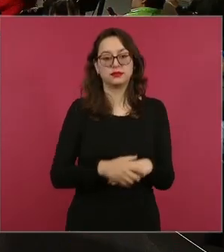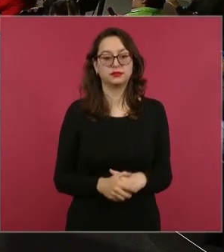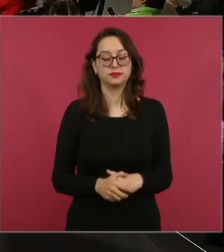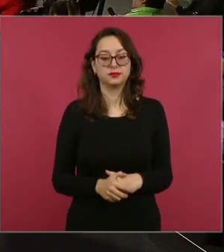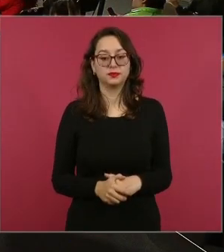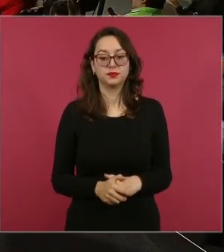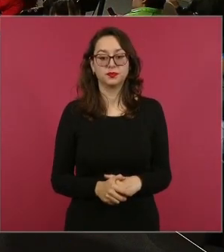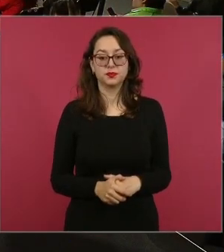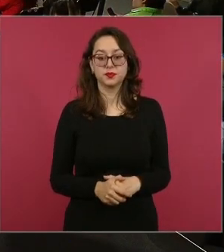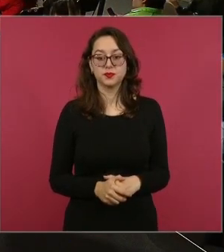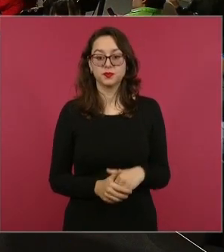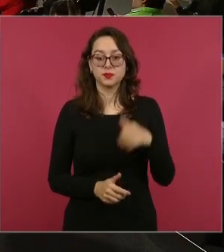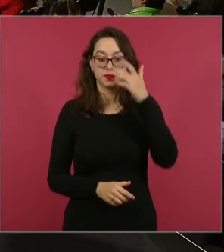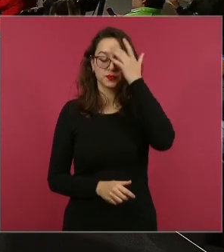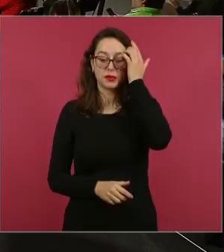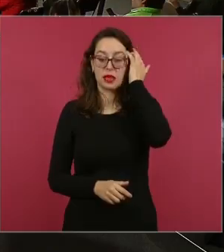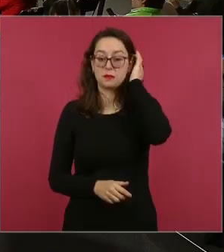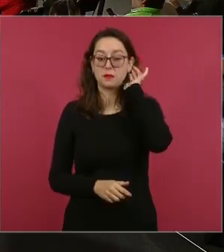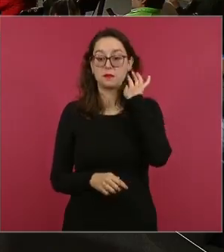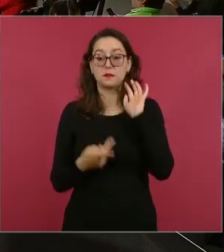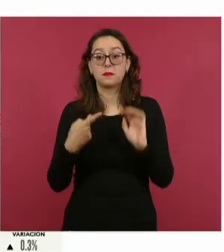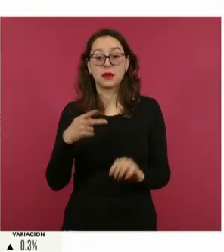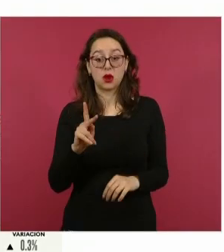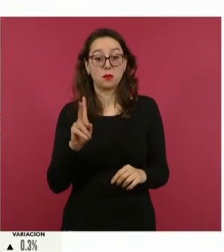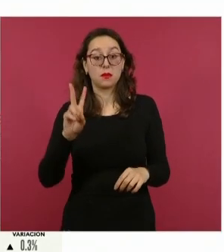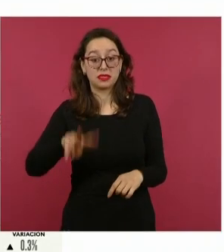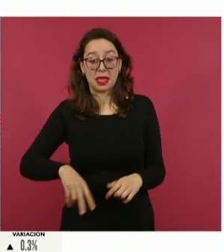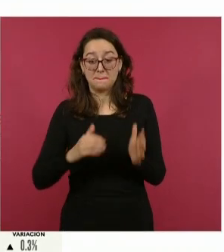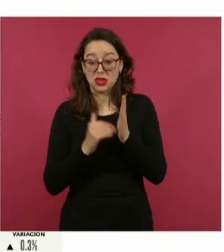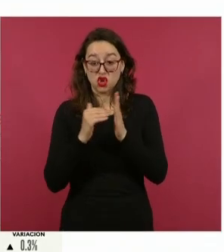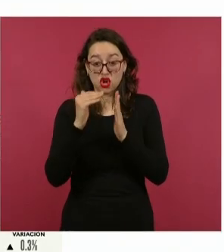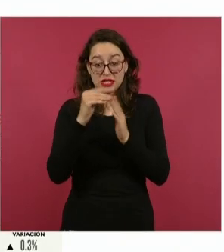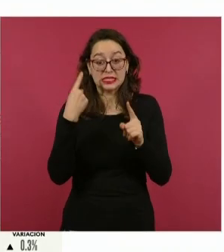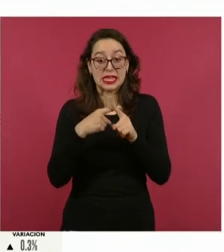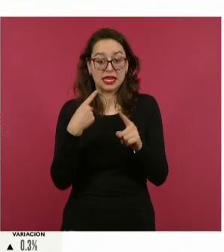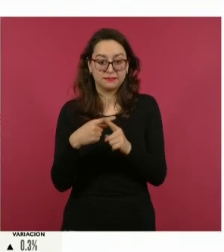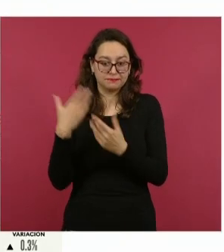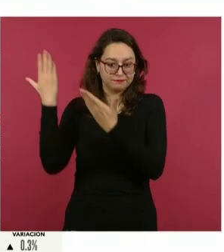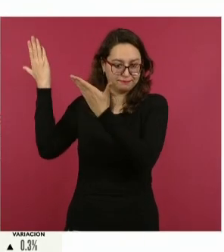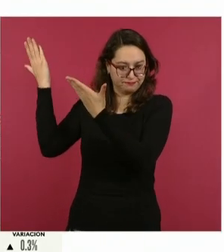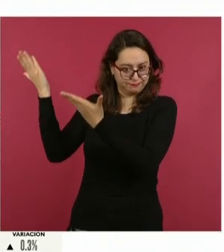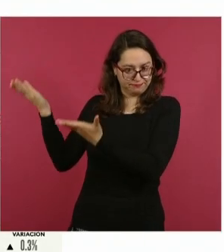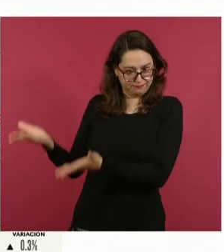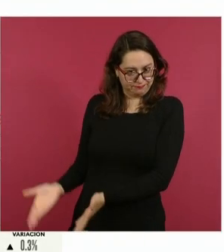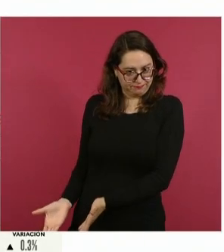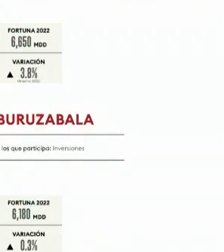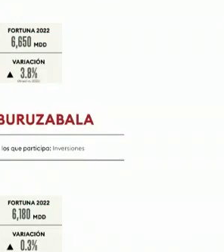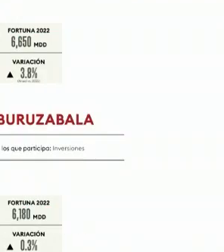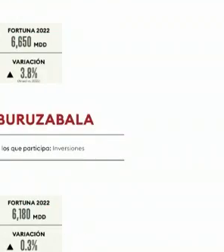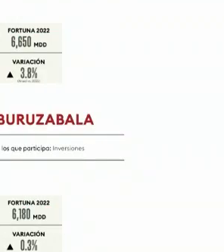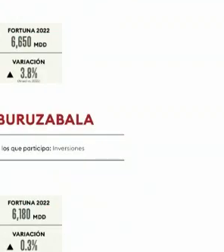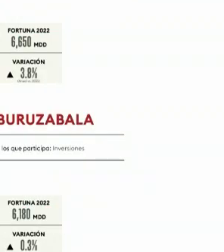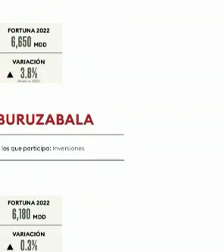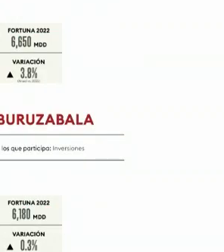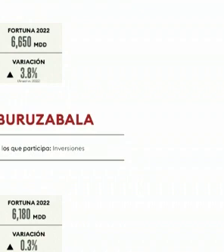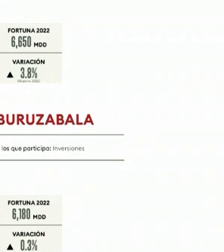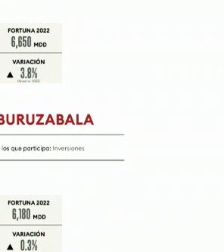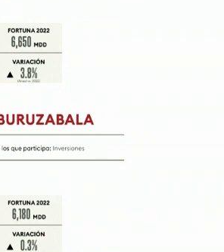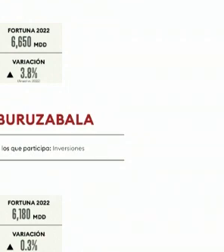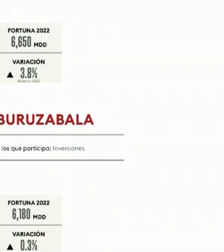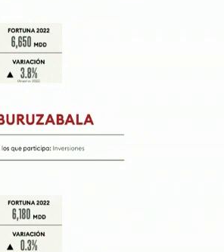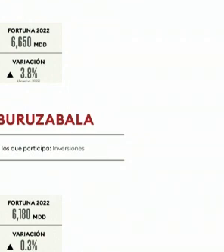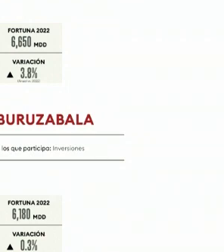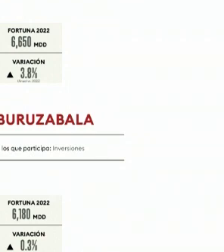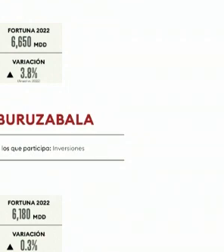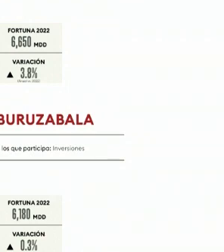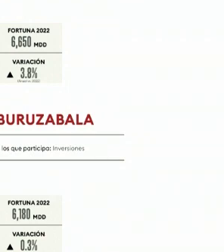privilegios Pero estos son los más ricos de México sea seis